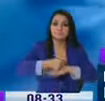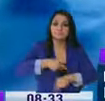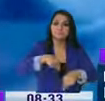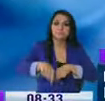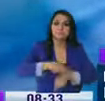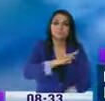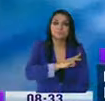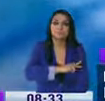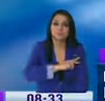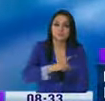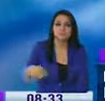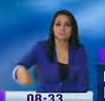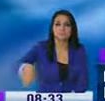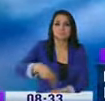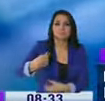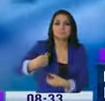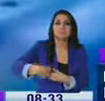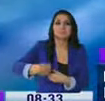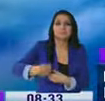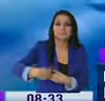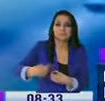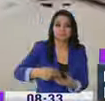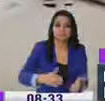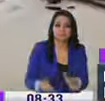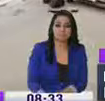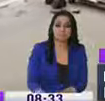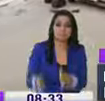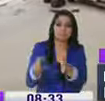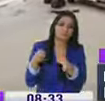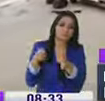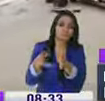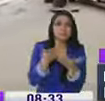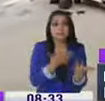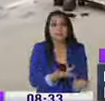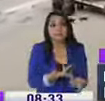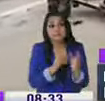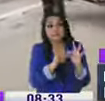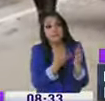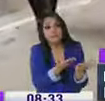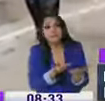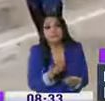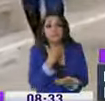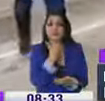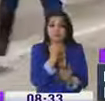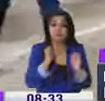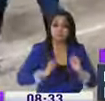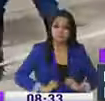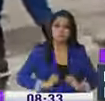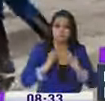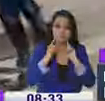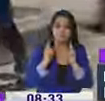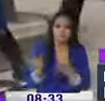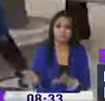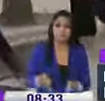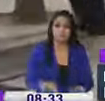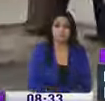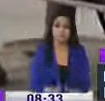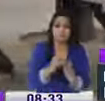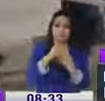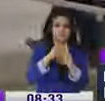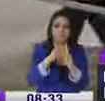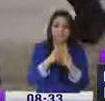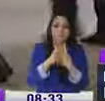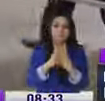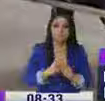Municipal participaron en el levantamiento del cadáver a la espera de recibir a sus familiares, quienes le puedan brindar